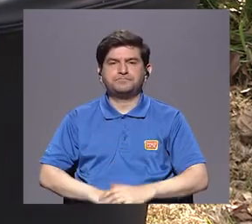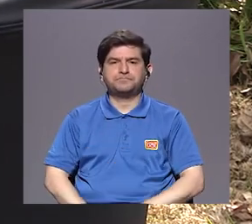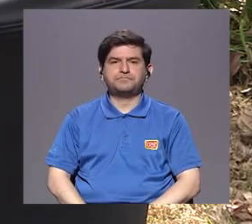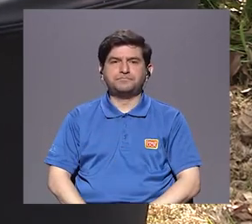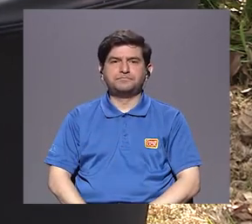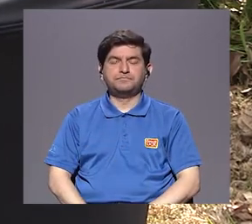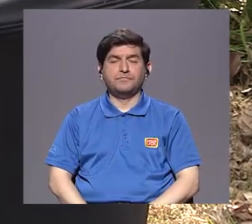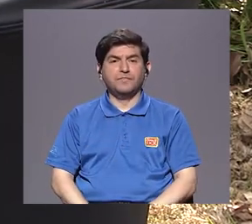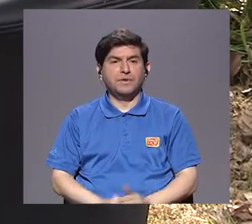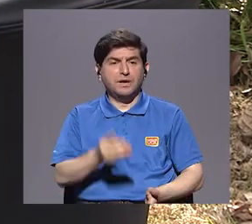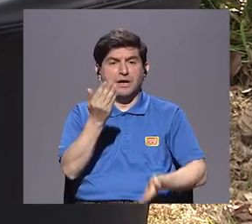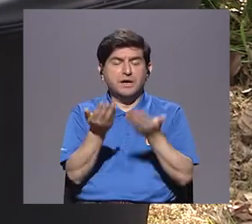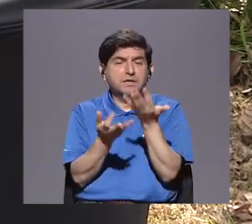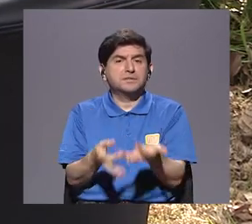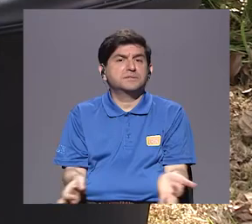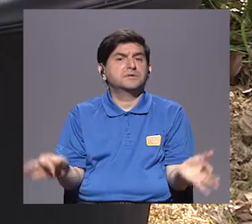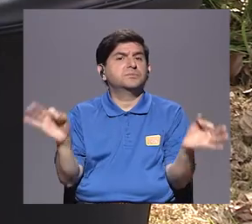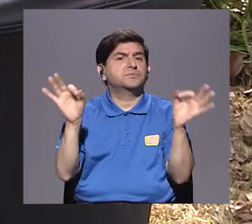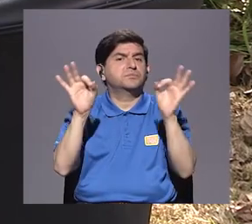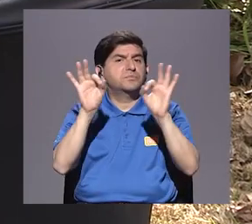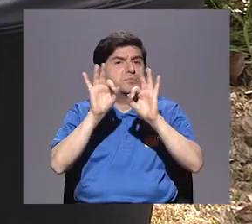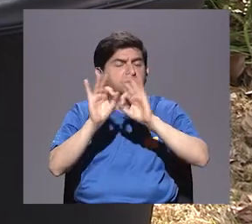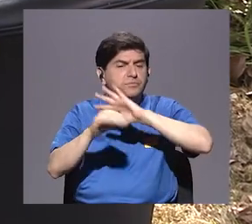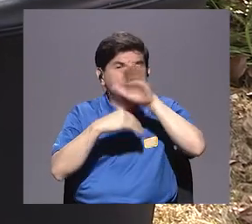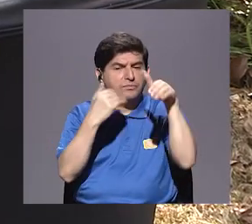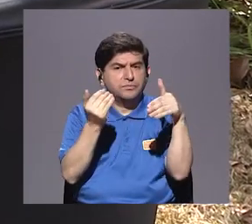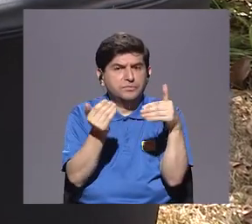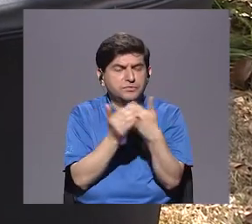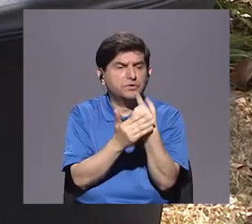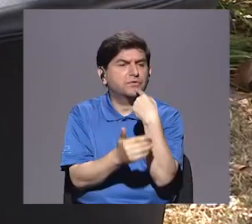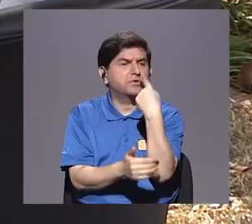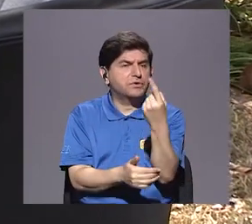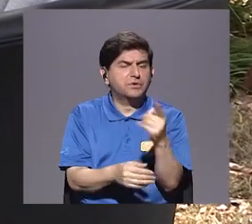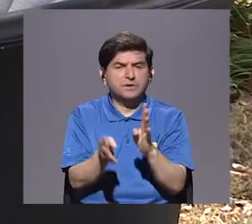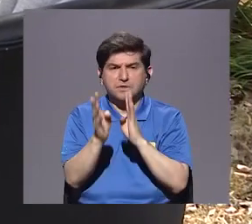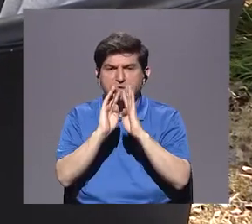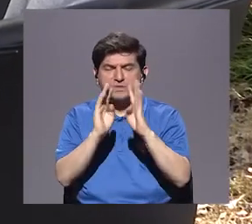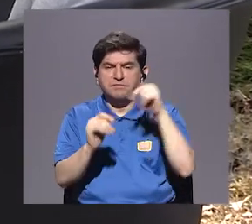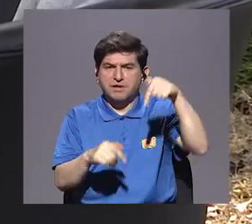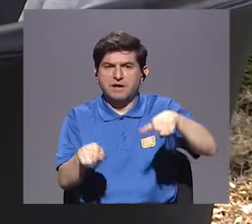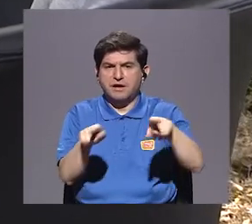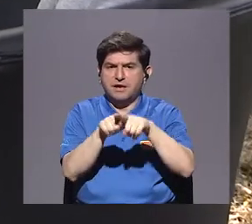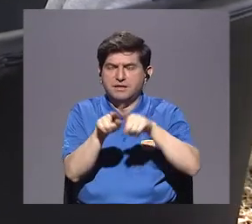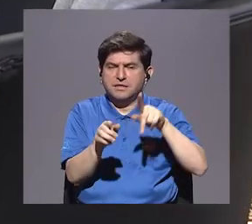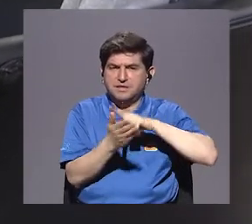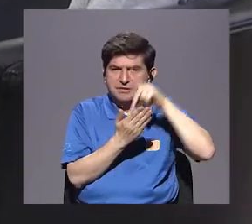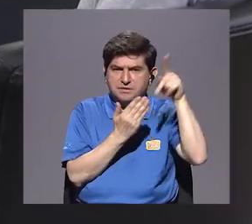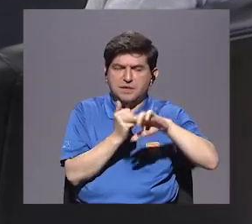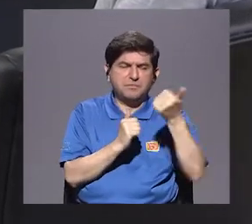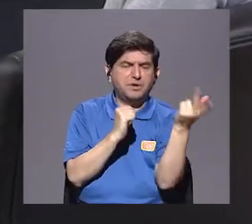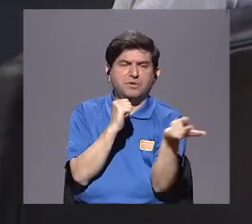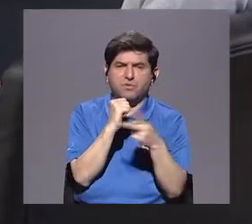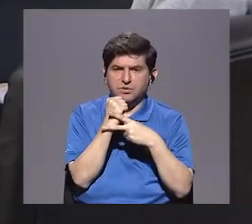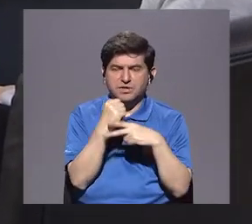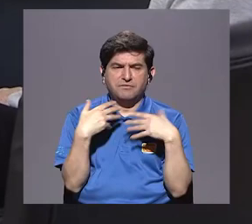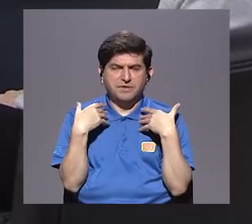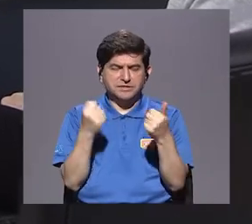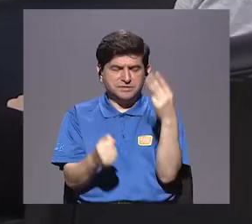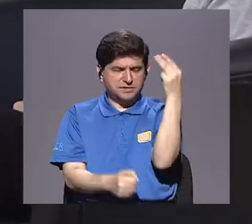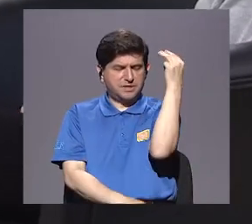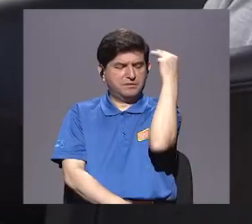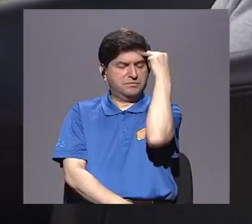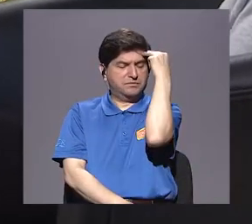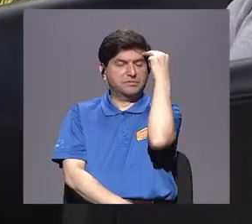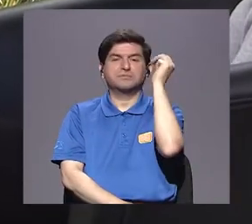Es entonces tal vez importante todo esto que se nos dice y que conversamos pues acá también en el programa en otras ocasiones de la salud